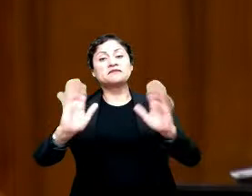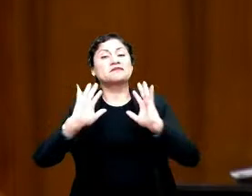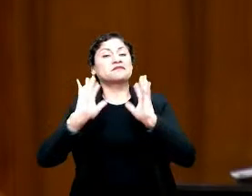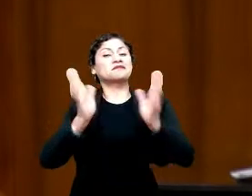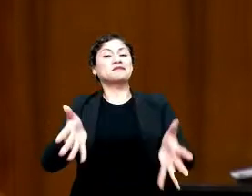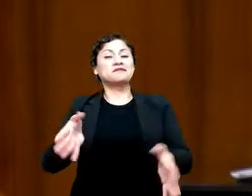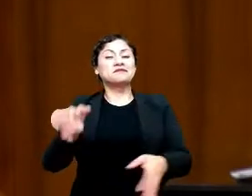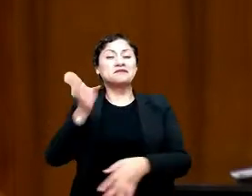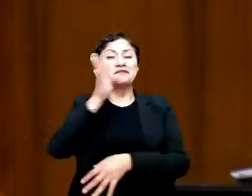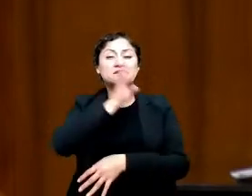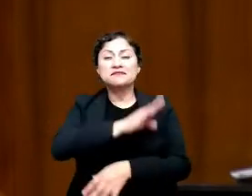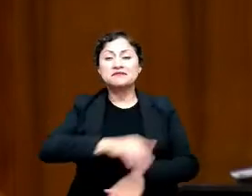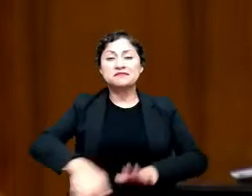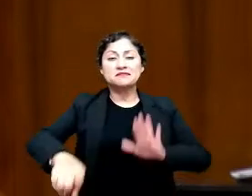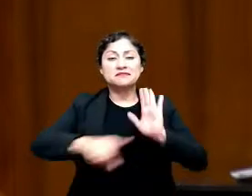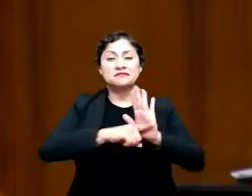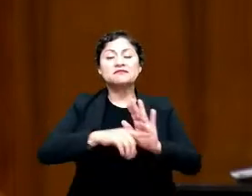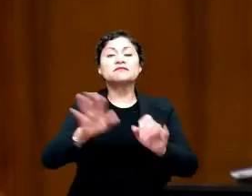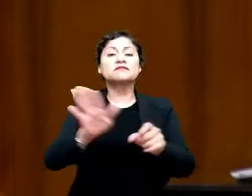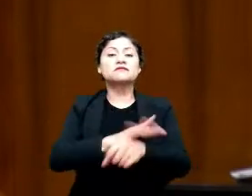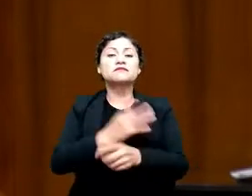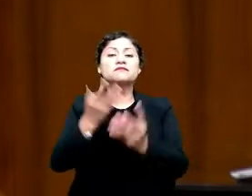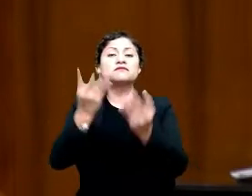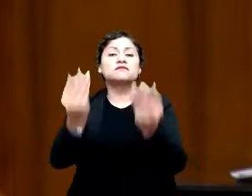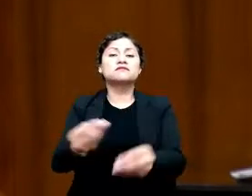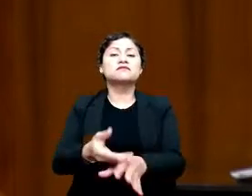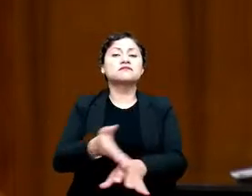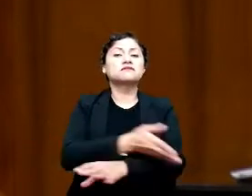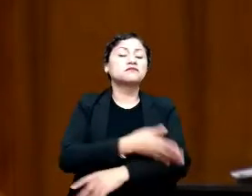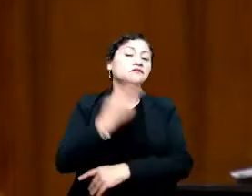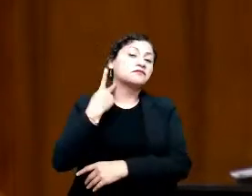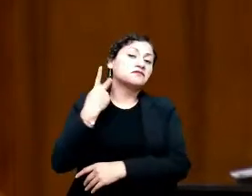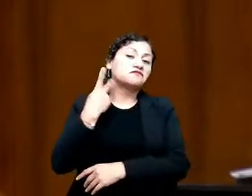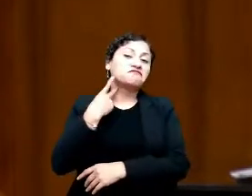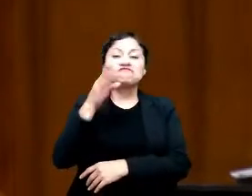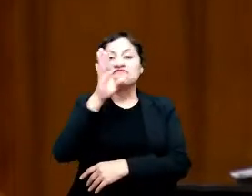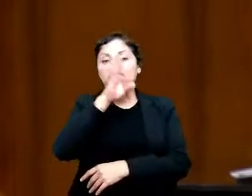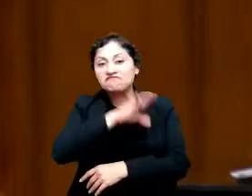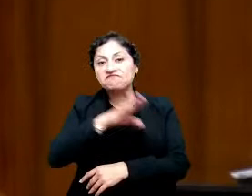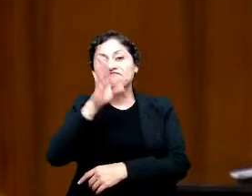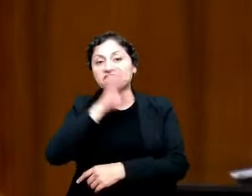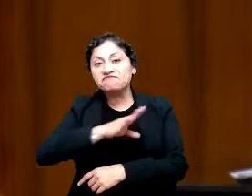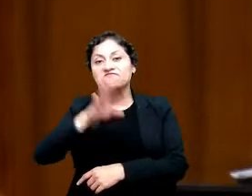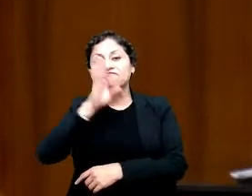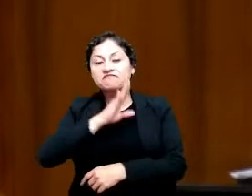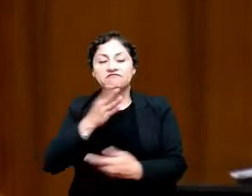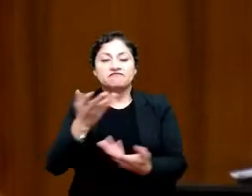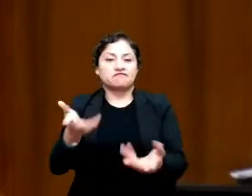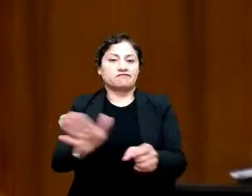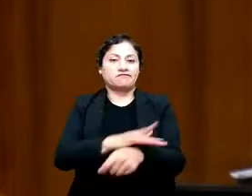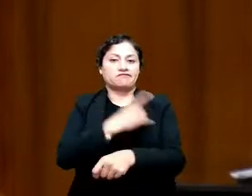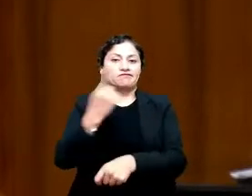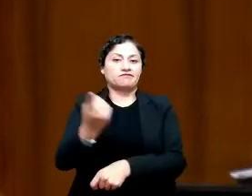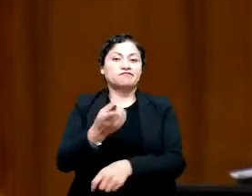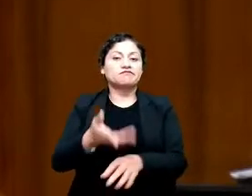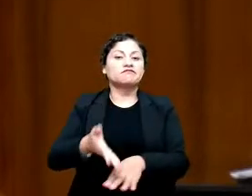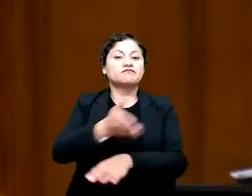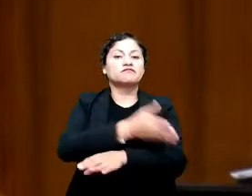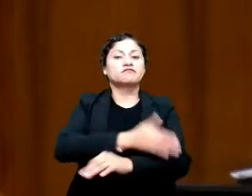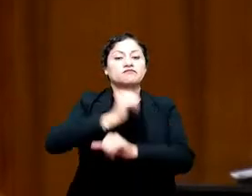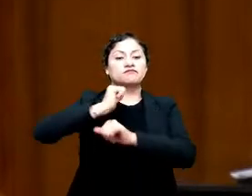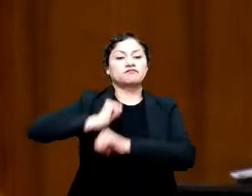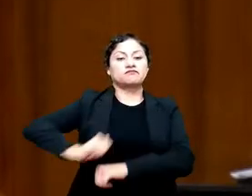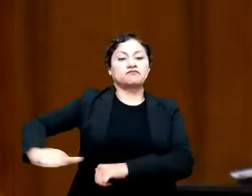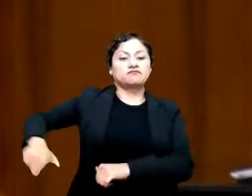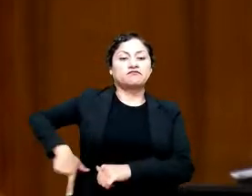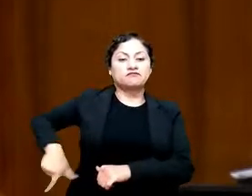muchos funcionarios y políticos. Simplemente, las y los funcionarios y